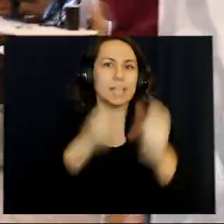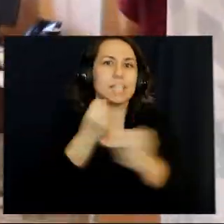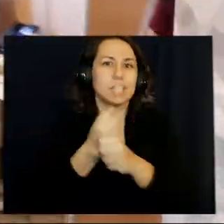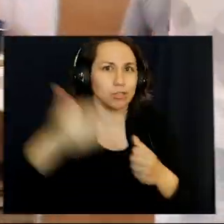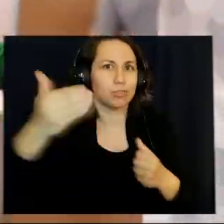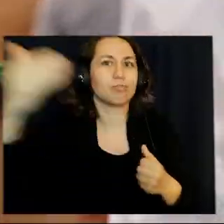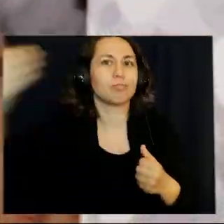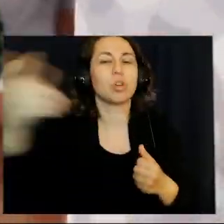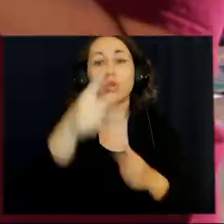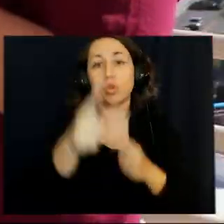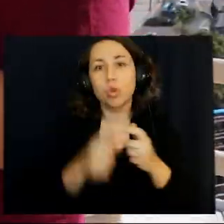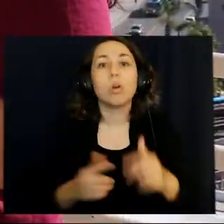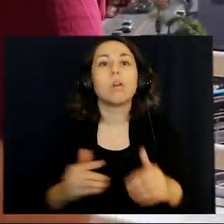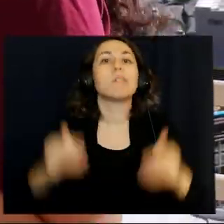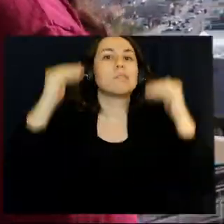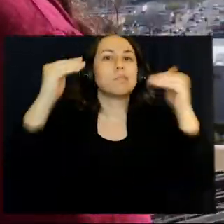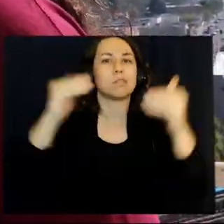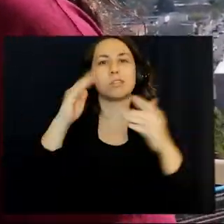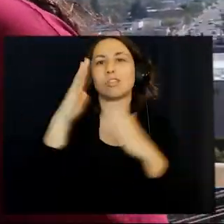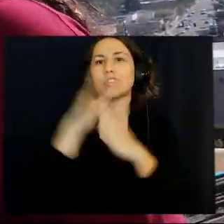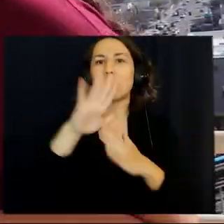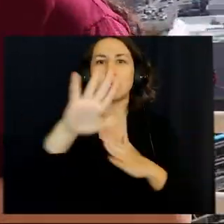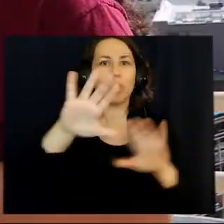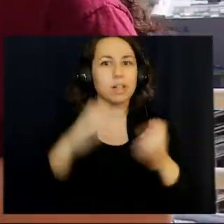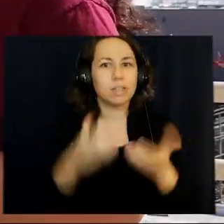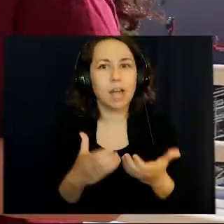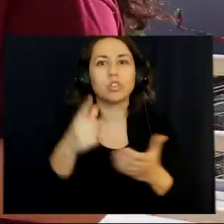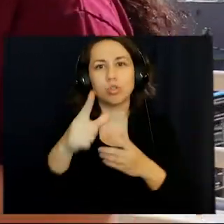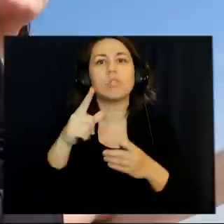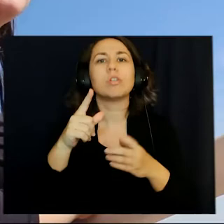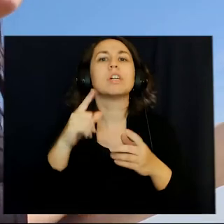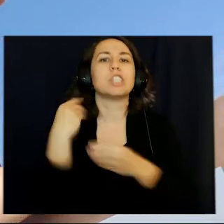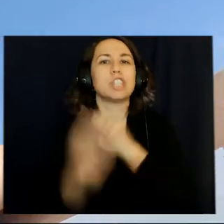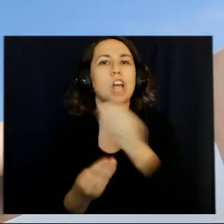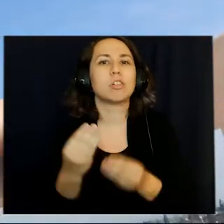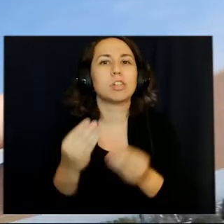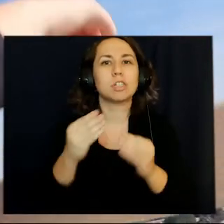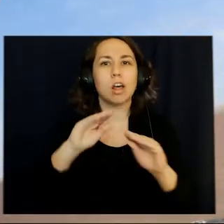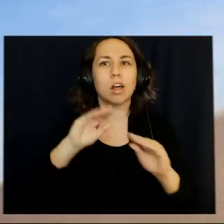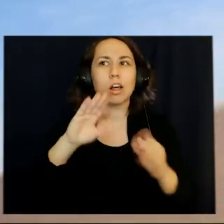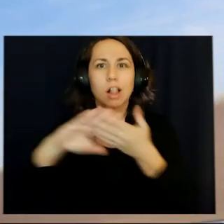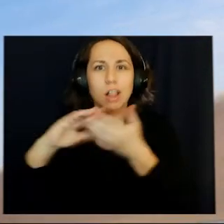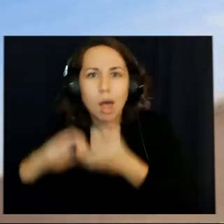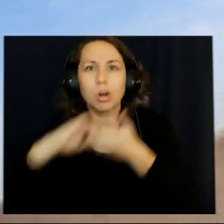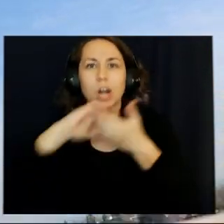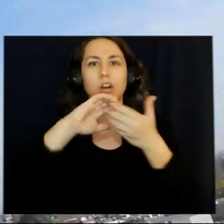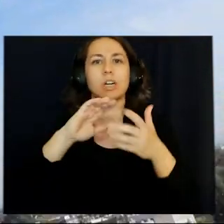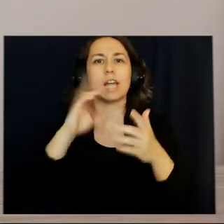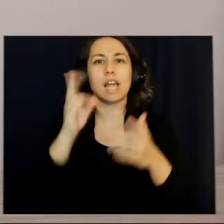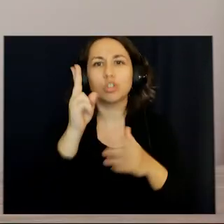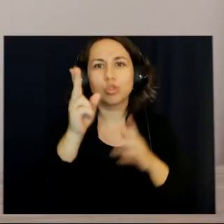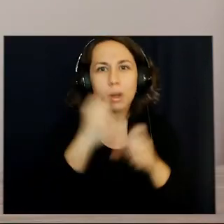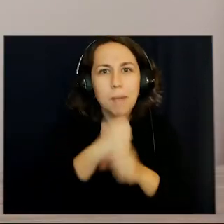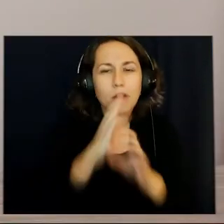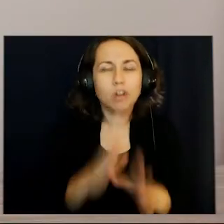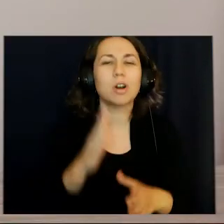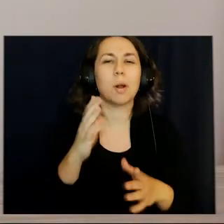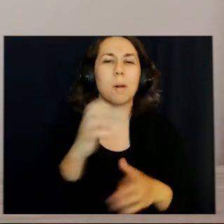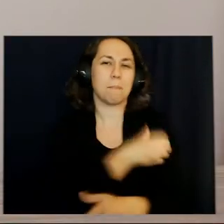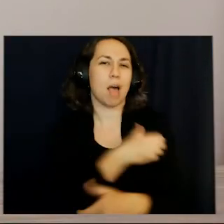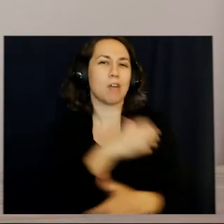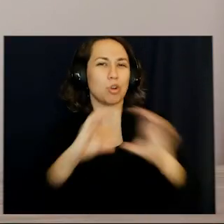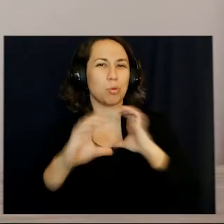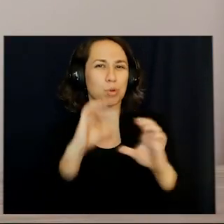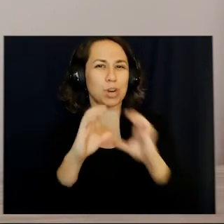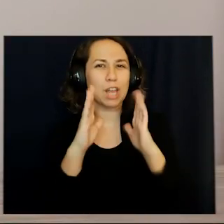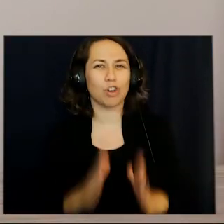forjar comunidades, hacer historia y comunicadora poderosa. Agradecemos el apoyo de tu familia, maestros, consejera